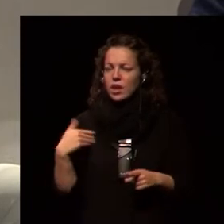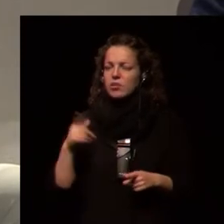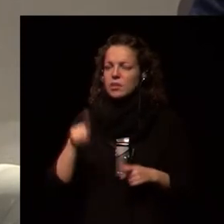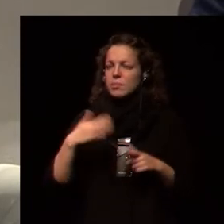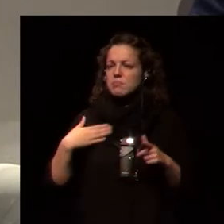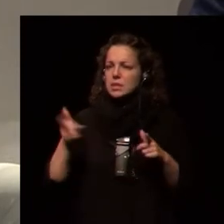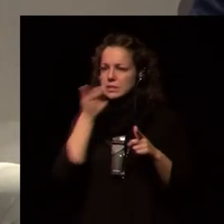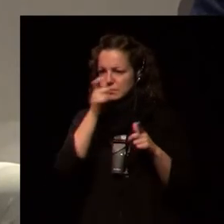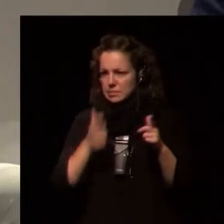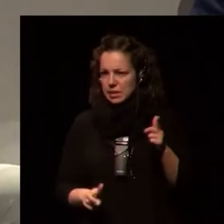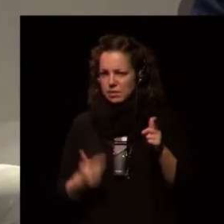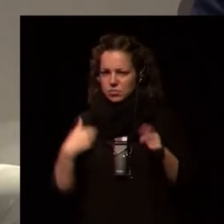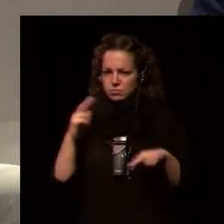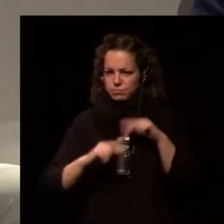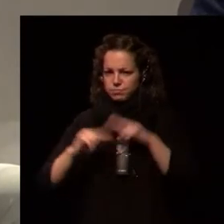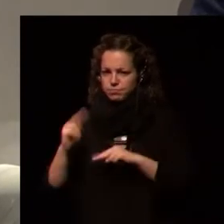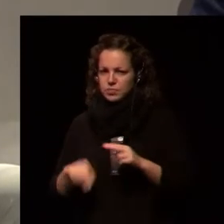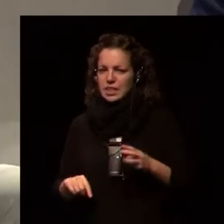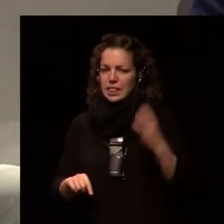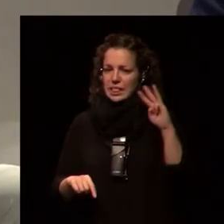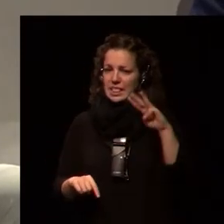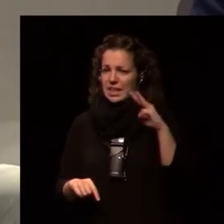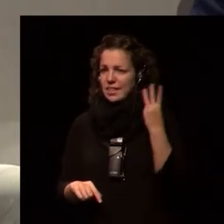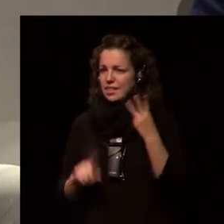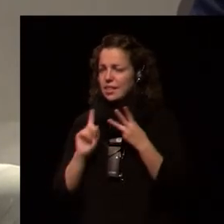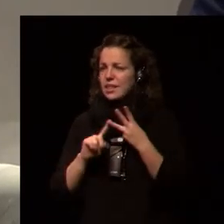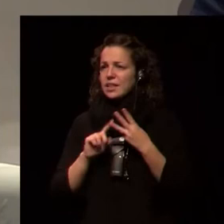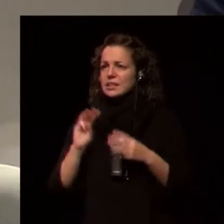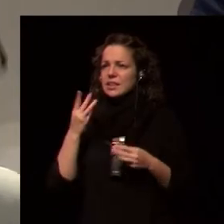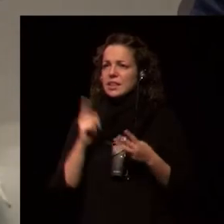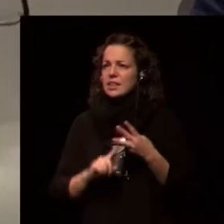palabras. Y la tercera manera de